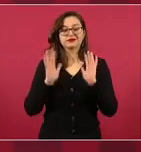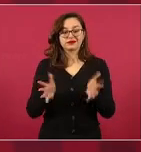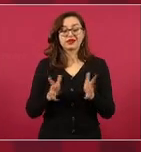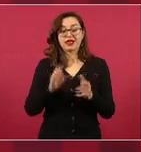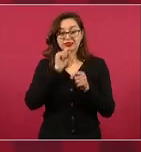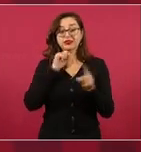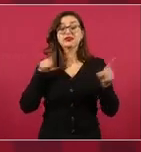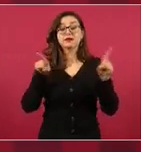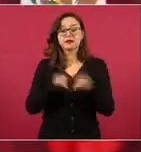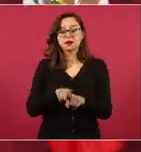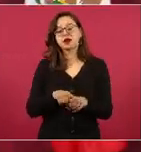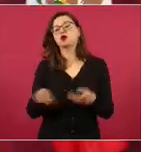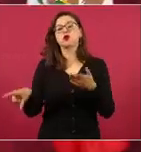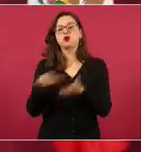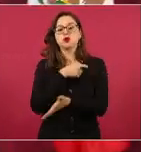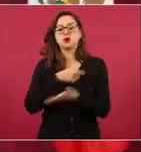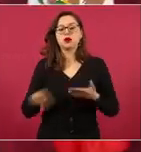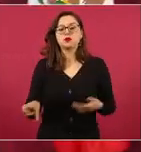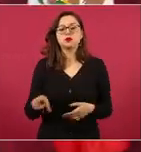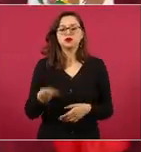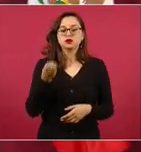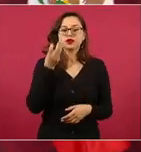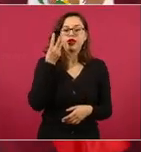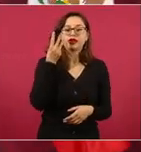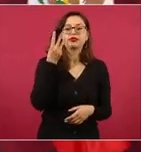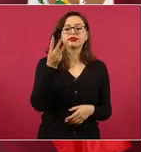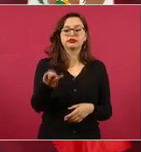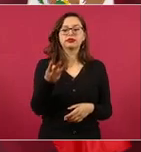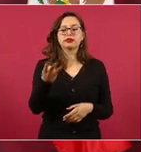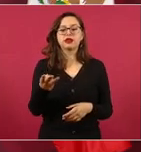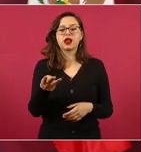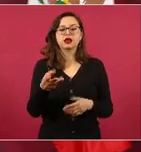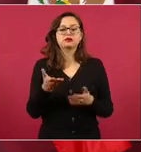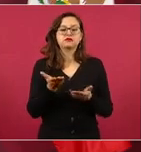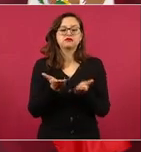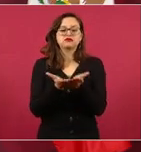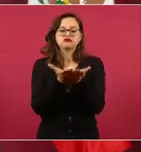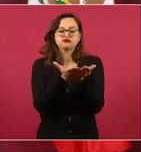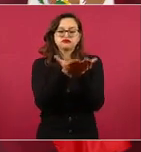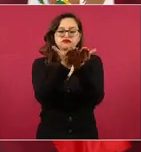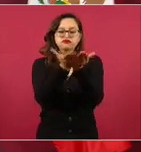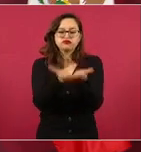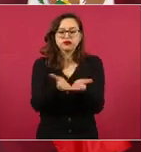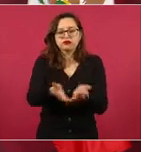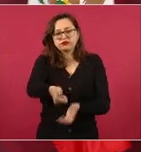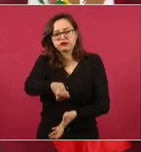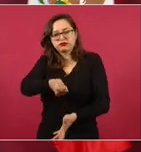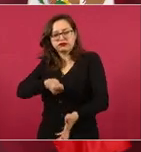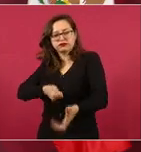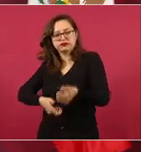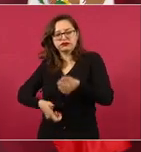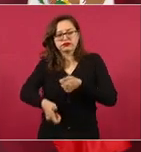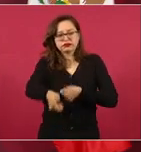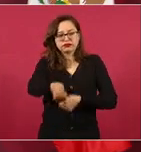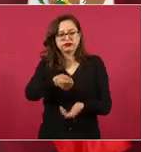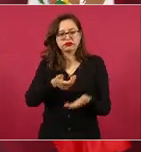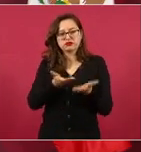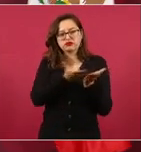3 ferries para ir de Mazatlán, de San Blas, de Boca de Chila